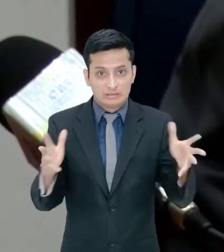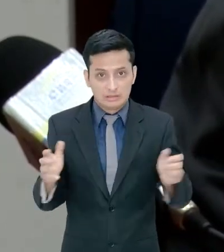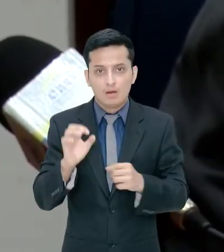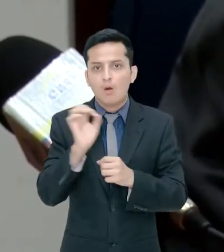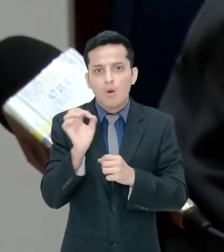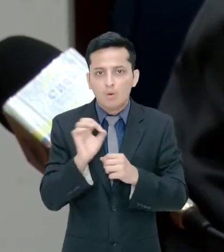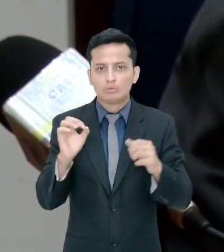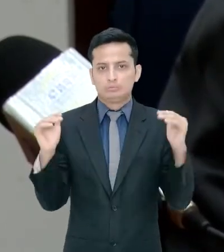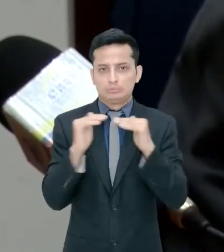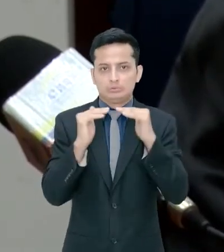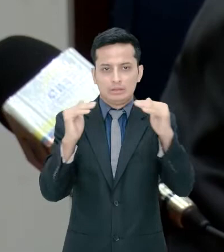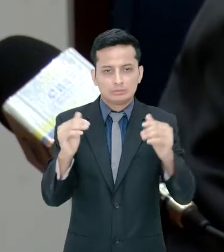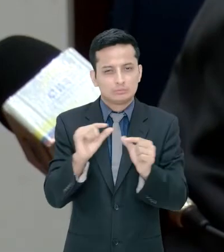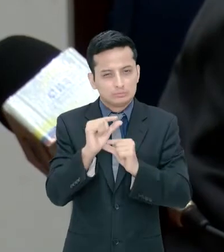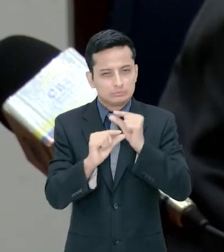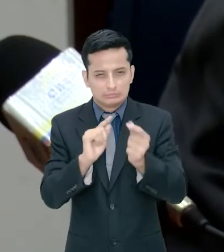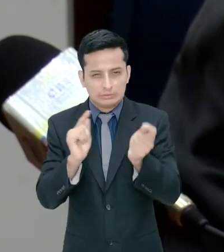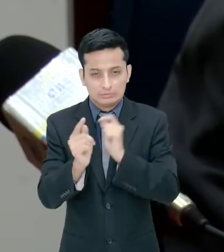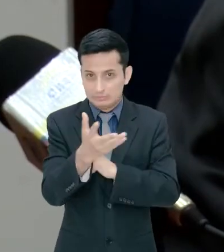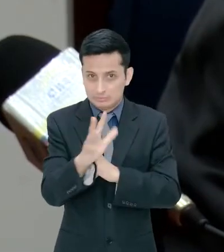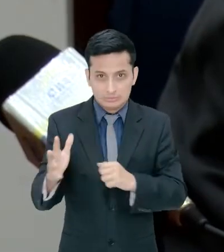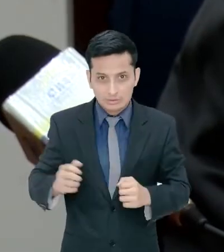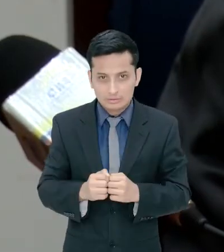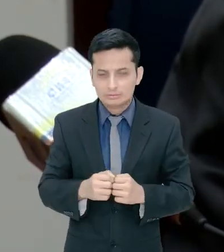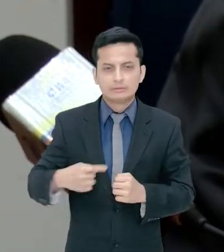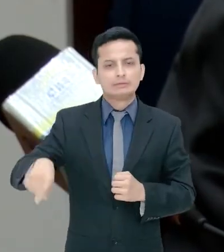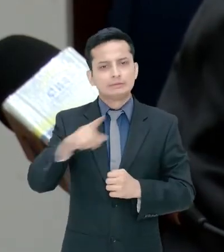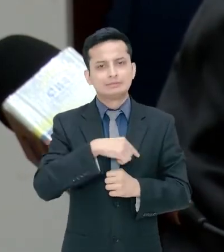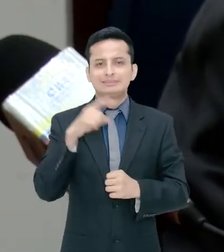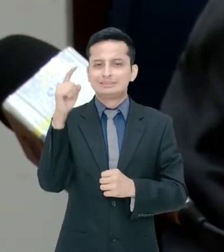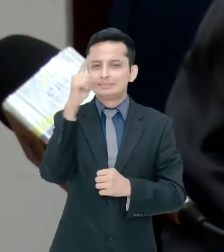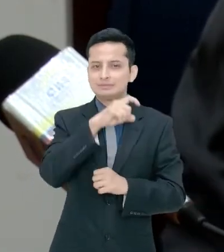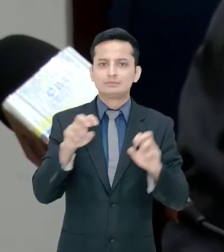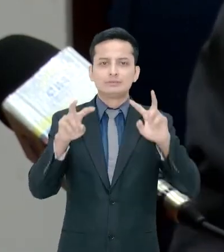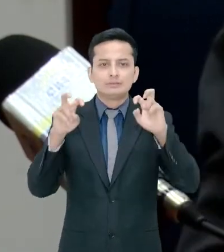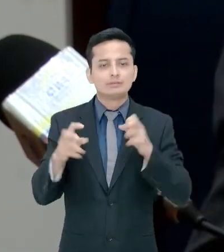o la consolidación del proceso de transición de la democracia, difícilmente vamos a lograr